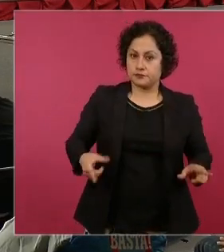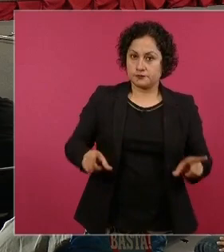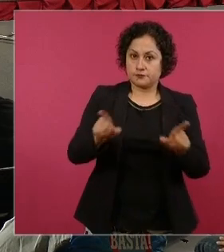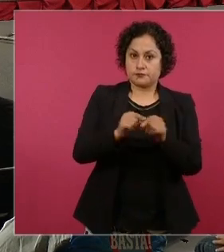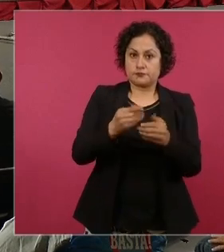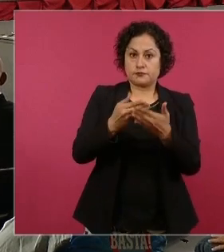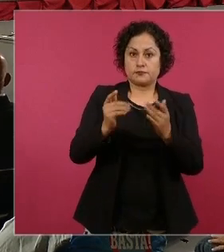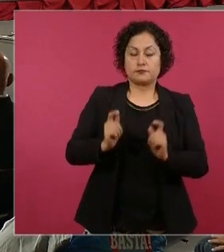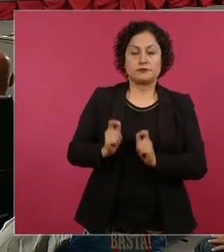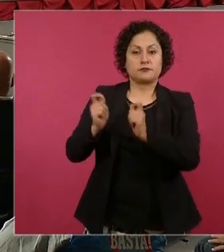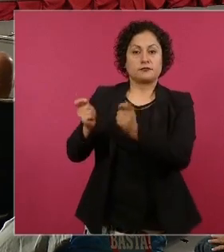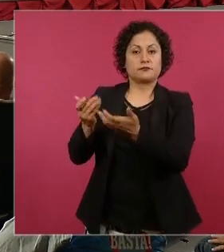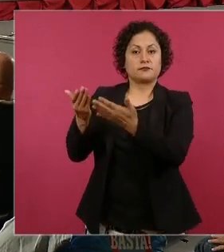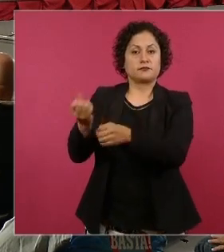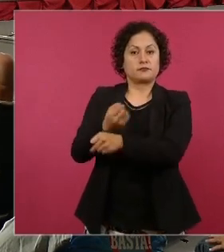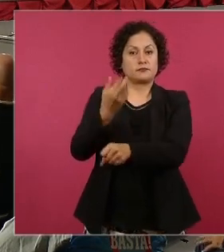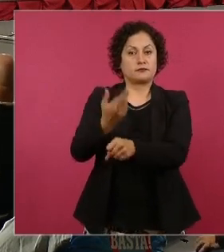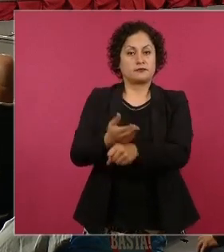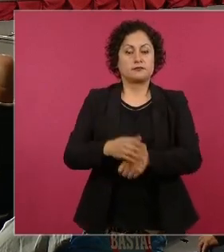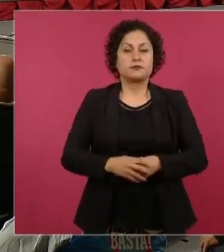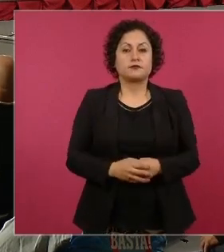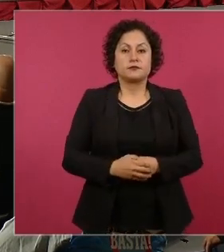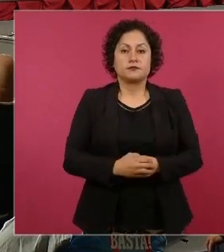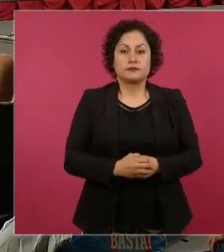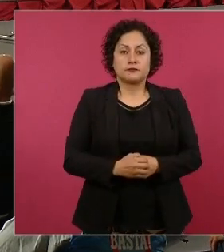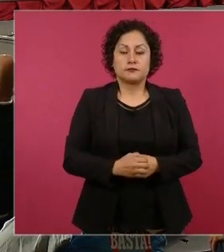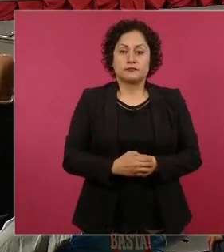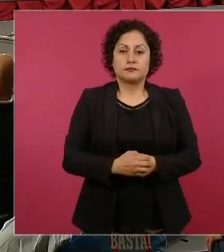micrófono a mi almirante secretario.